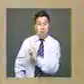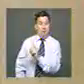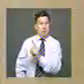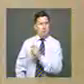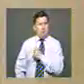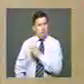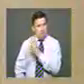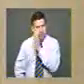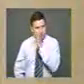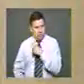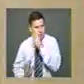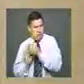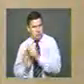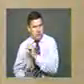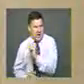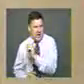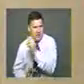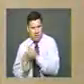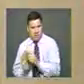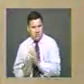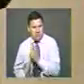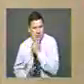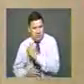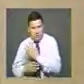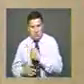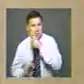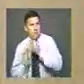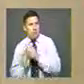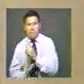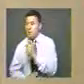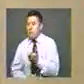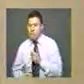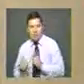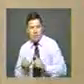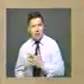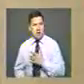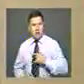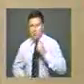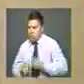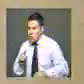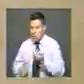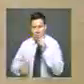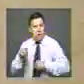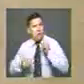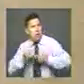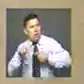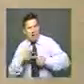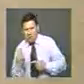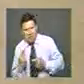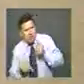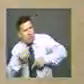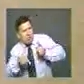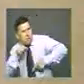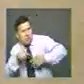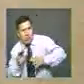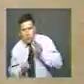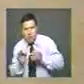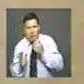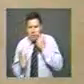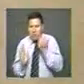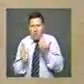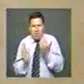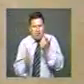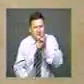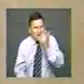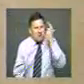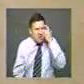proceso de no declarar en contra del cónyuge, etcétera, y todo el listado de discriminaciones que se pueden derivar de dicha inseguridad jurídica. Pensemos